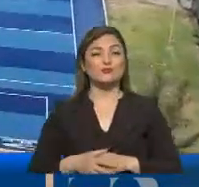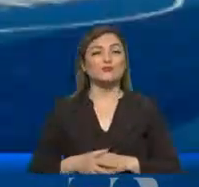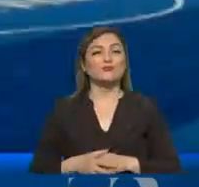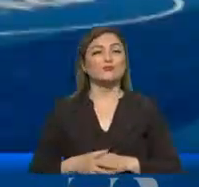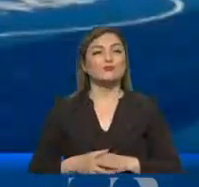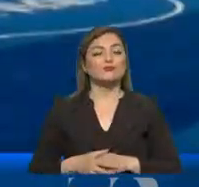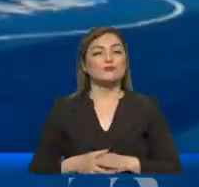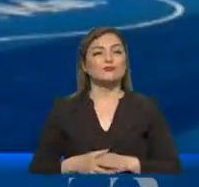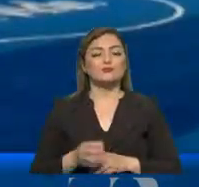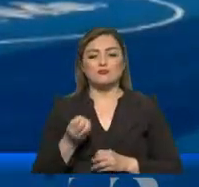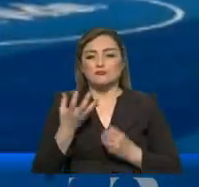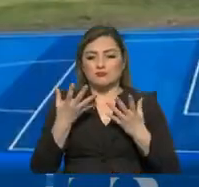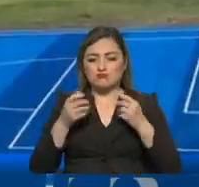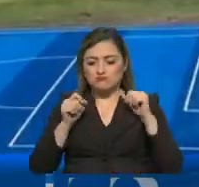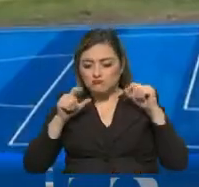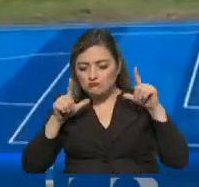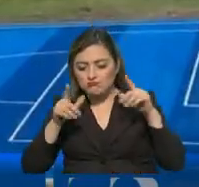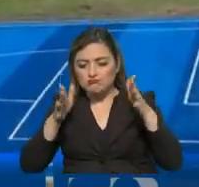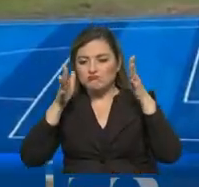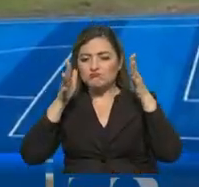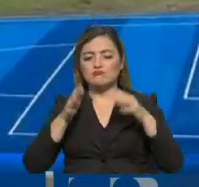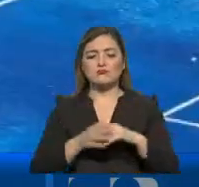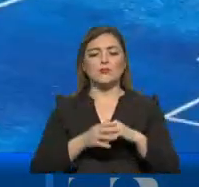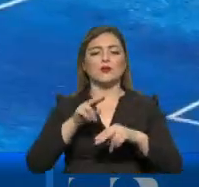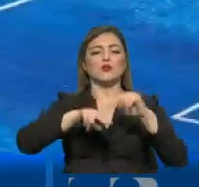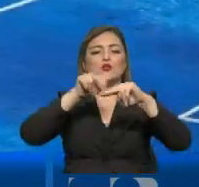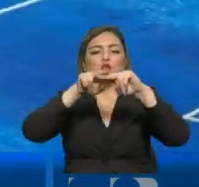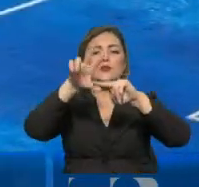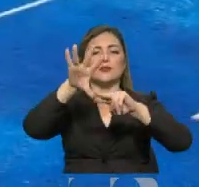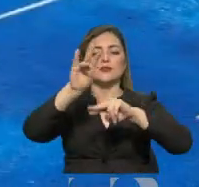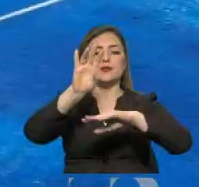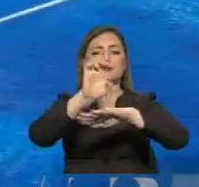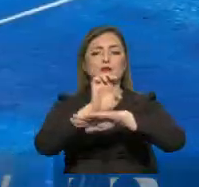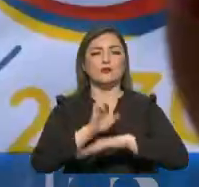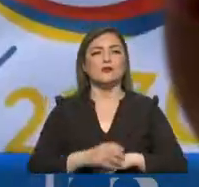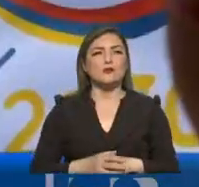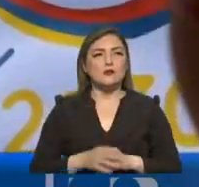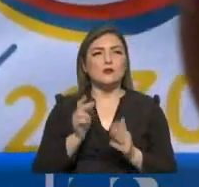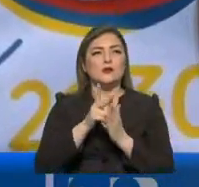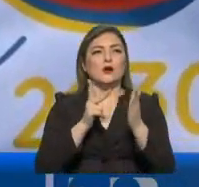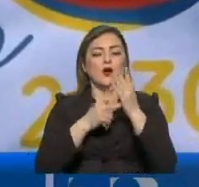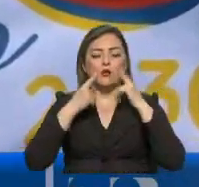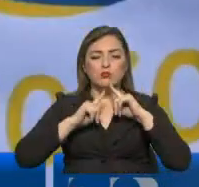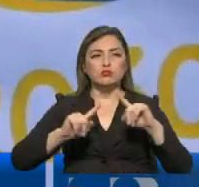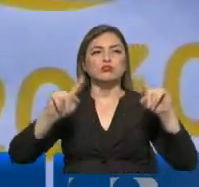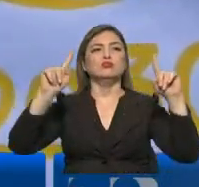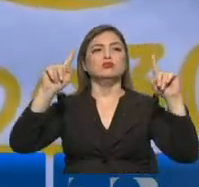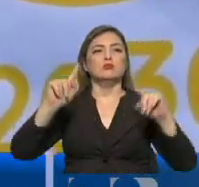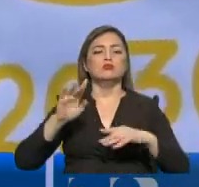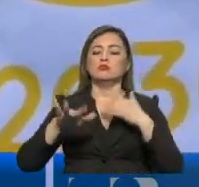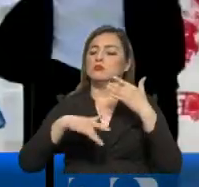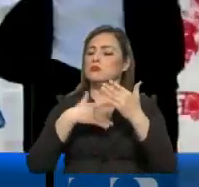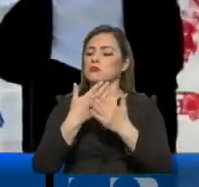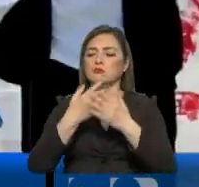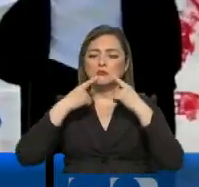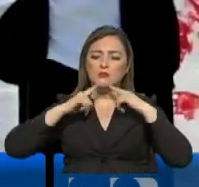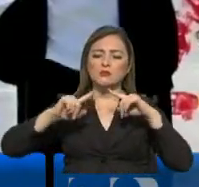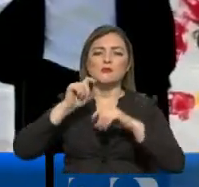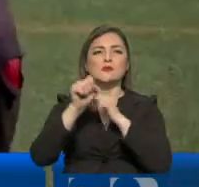paisaje. Como estas, se construyeron 37 en todo el país. El programa fue lanzado por todo lo alto a mediados